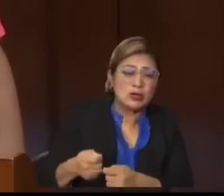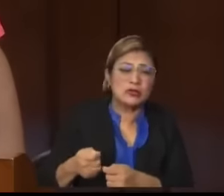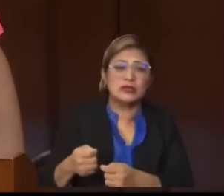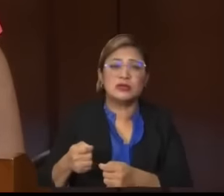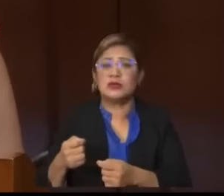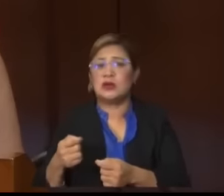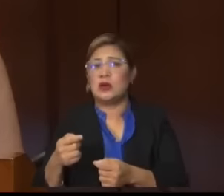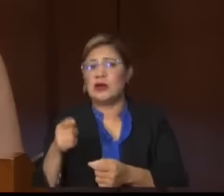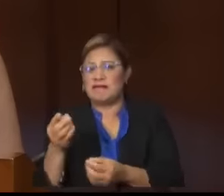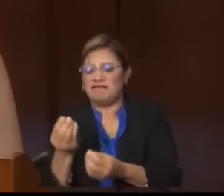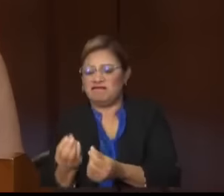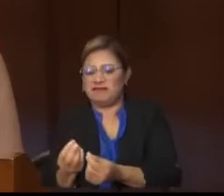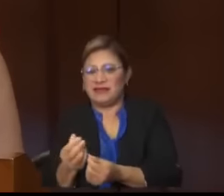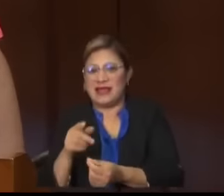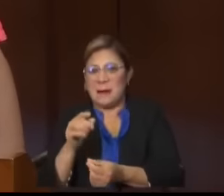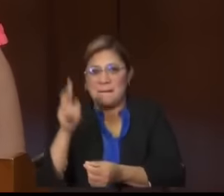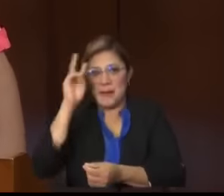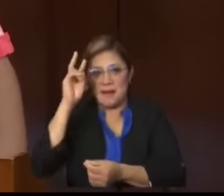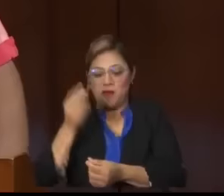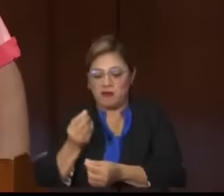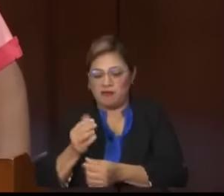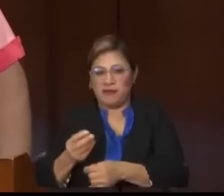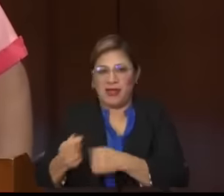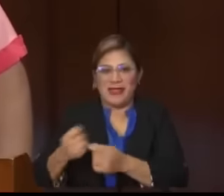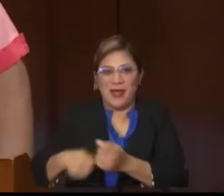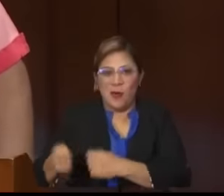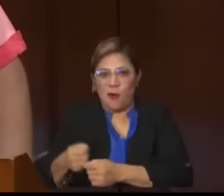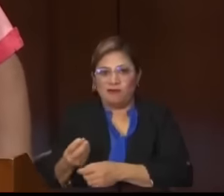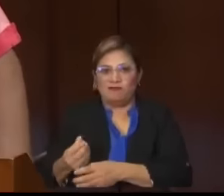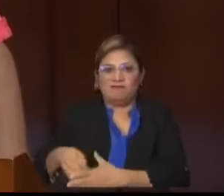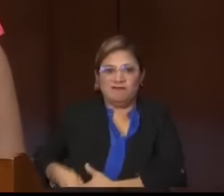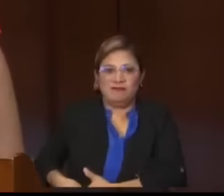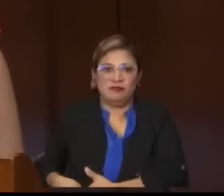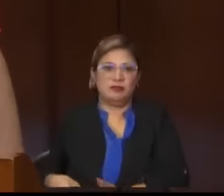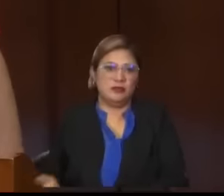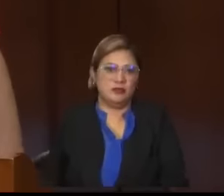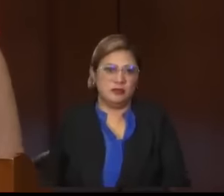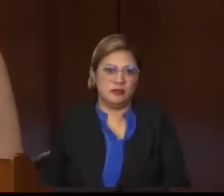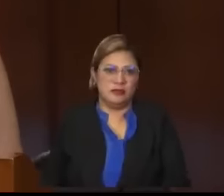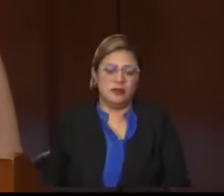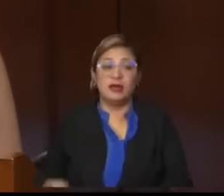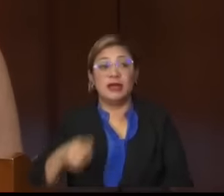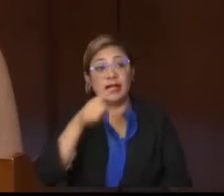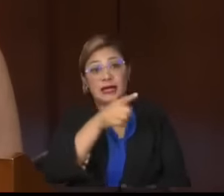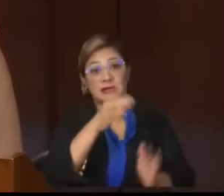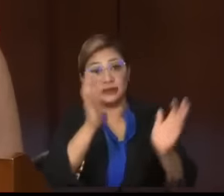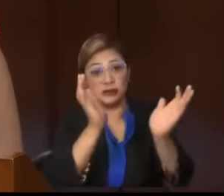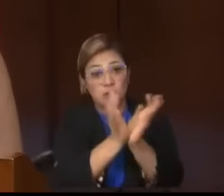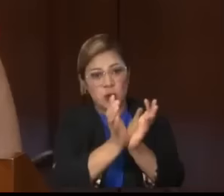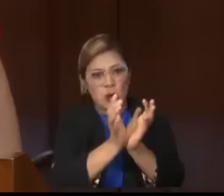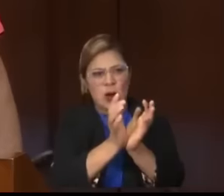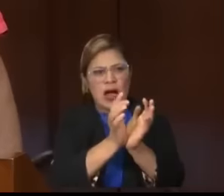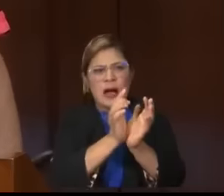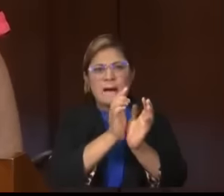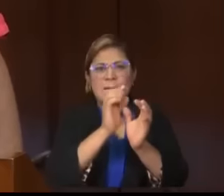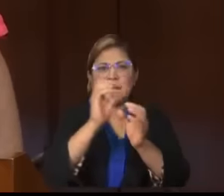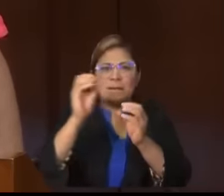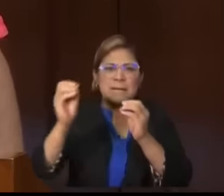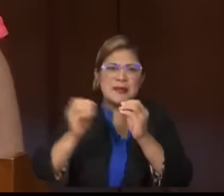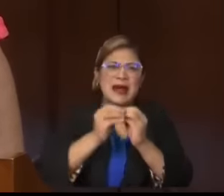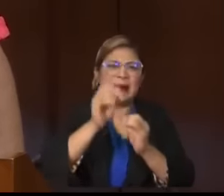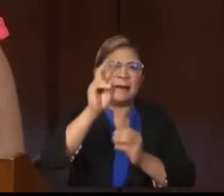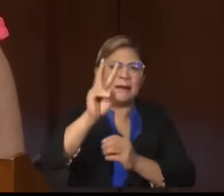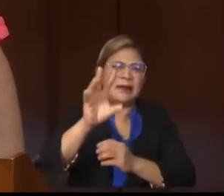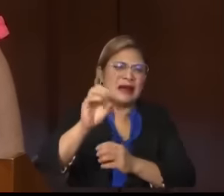dinero, con la plata del pueblo. En la Caja de Seguro Social, por más de 20 años, se